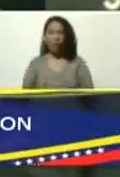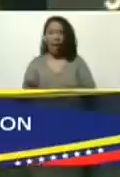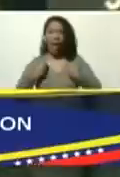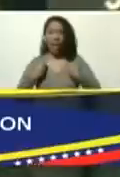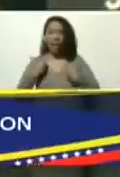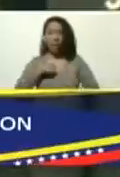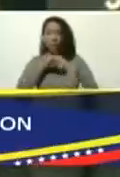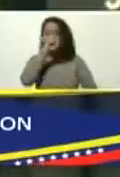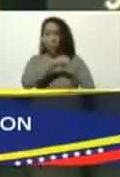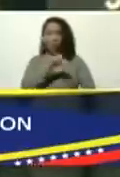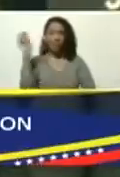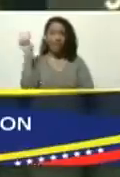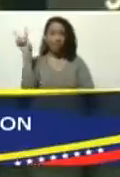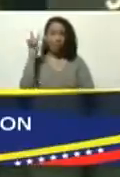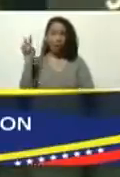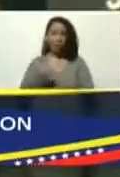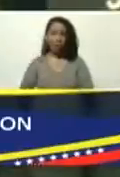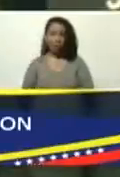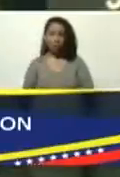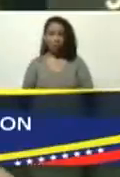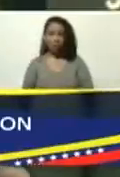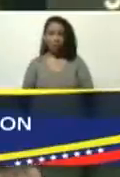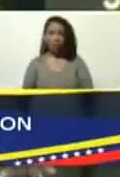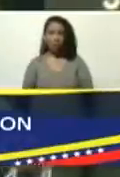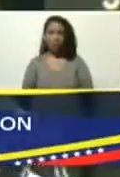nuestra amada Venezuela.